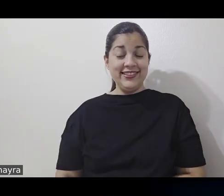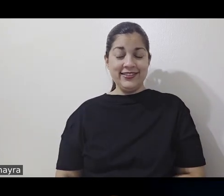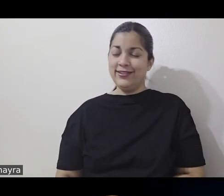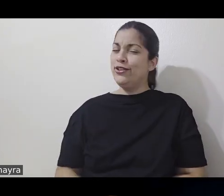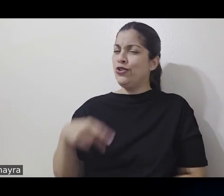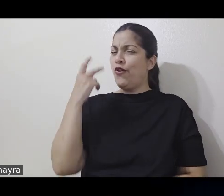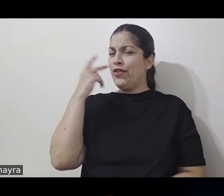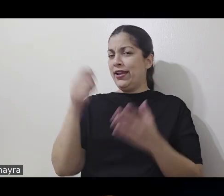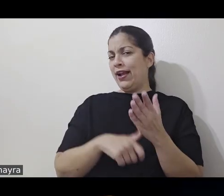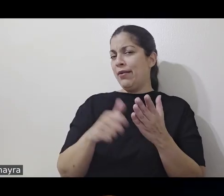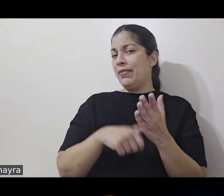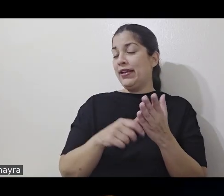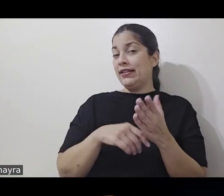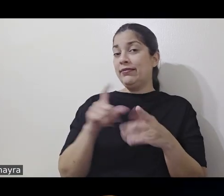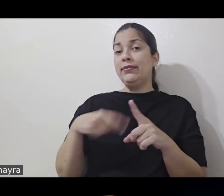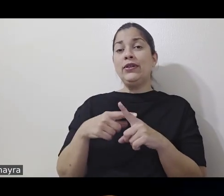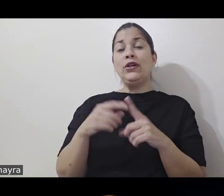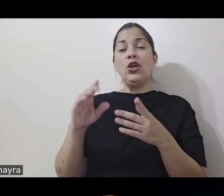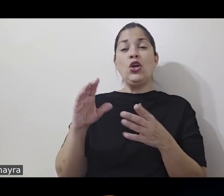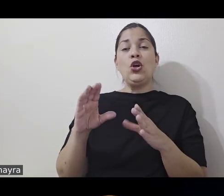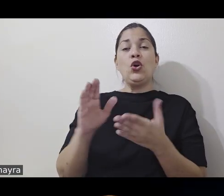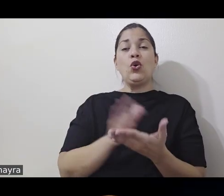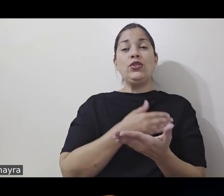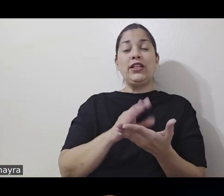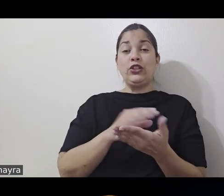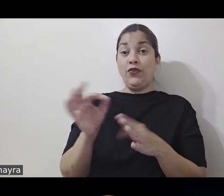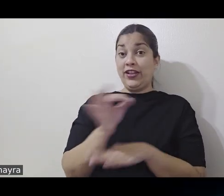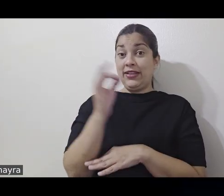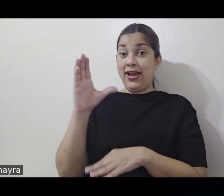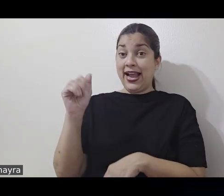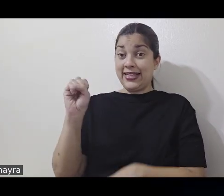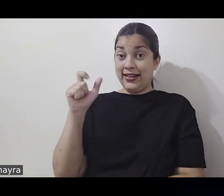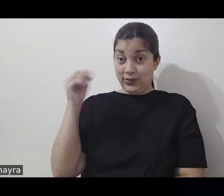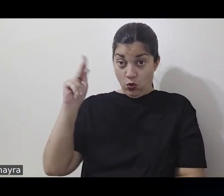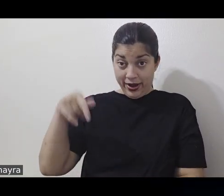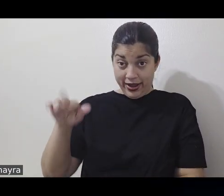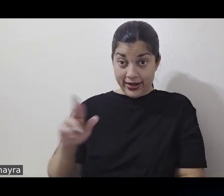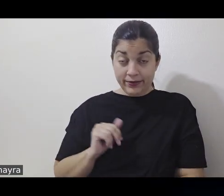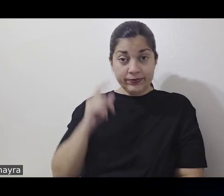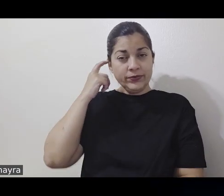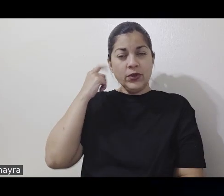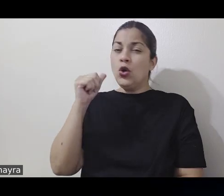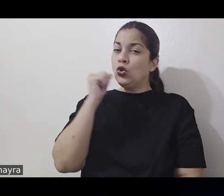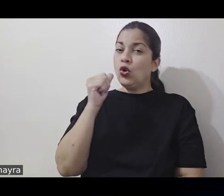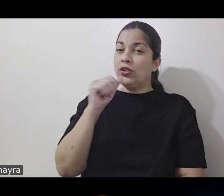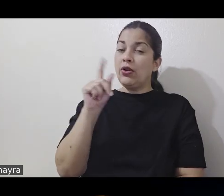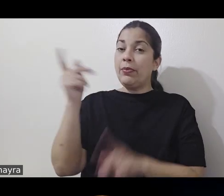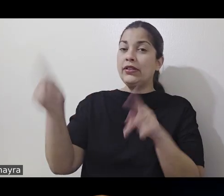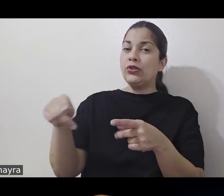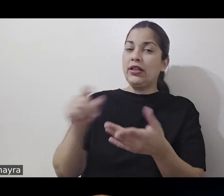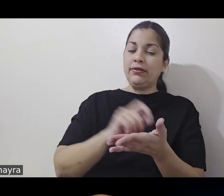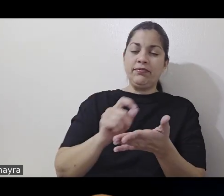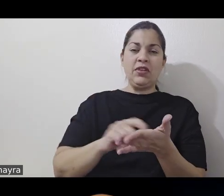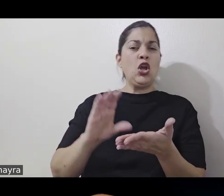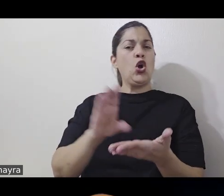unas carpetas que eran del concierto del Festival Casarse en la UPR. Y entonces todos los días había una persona que escribía: el concierto